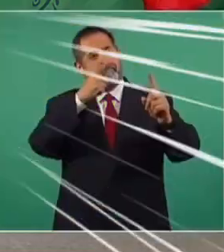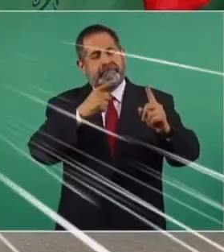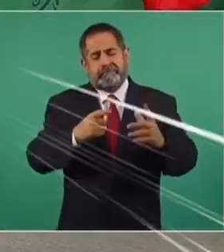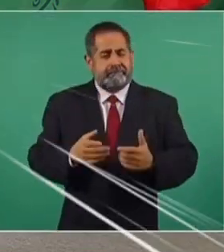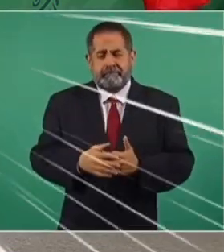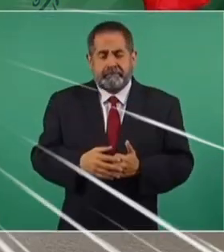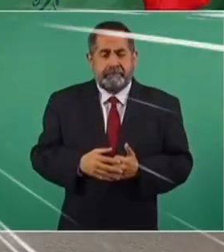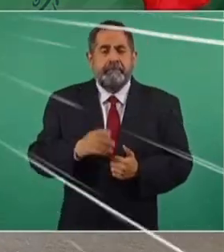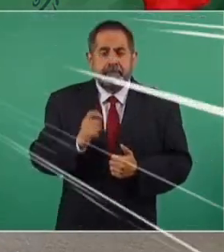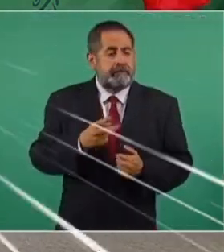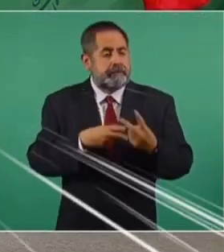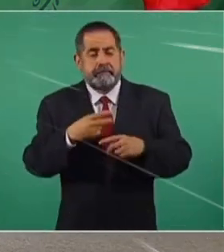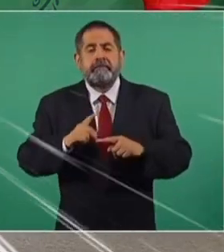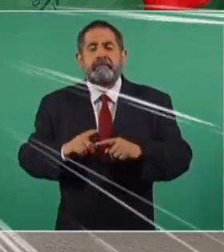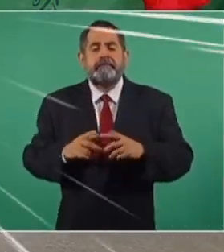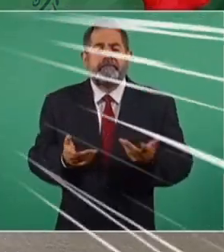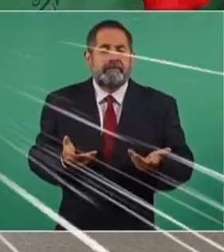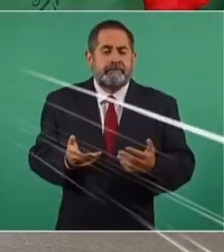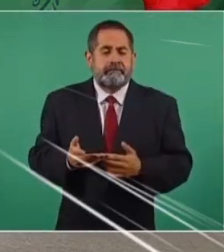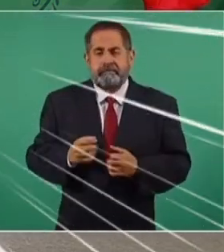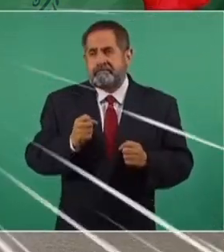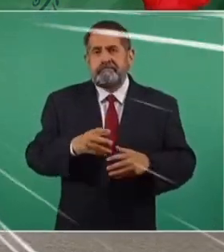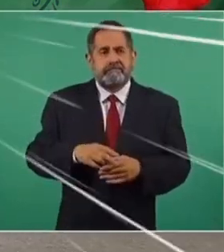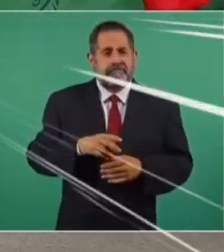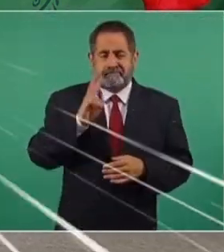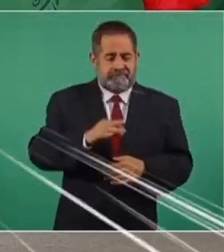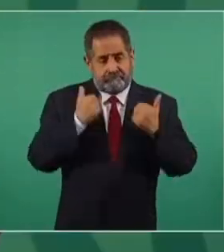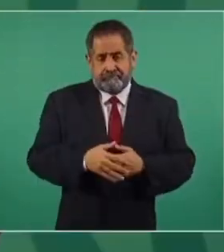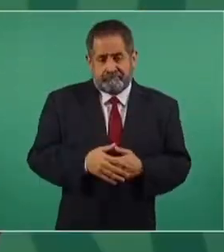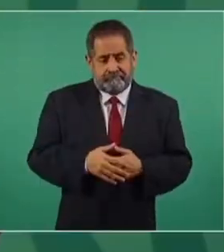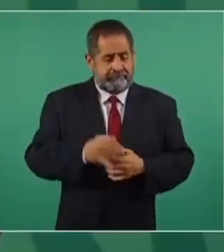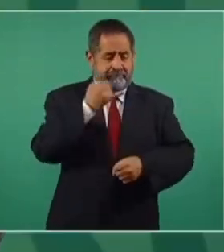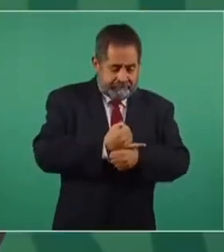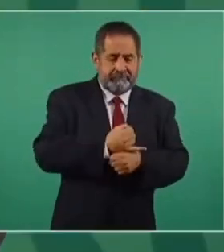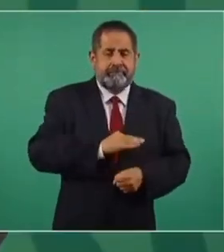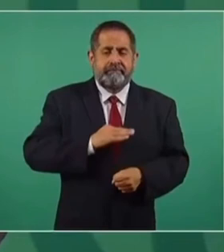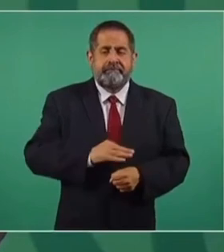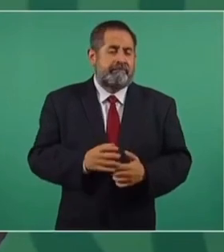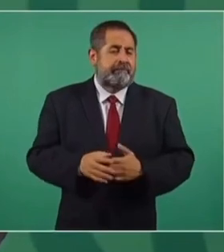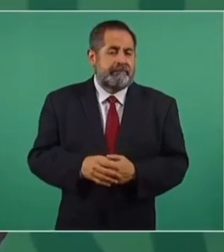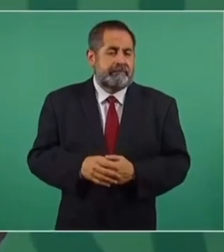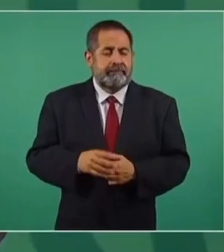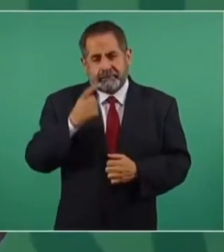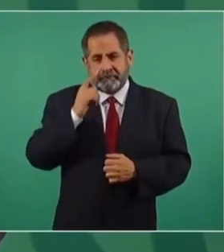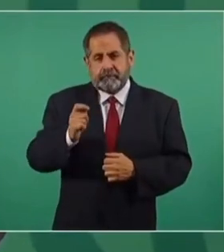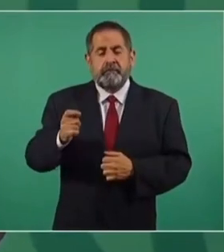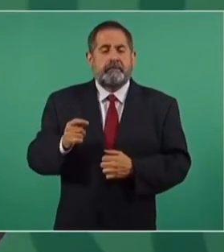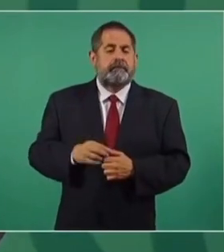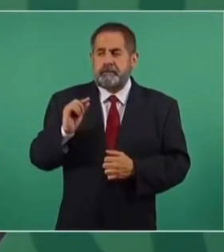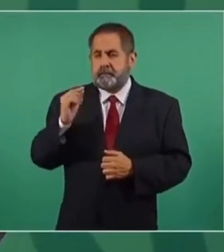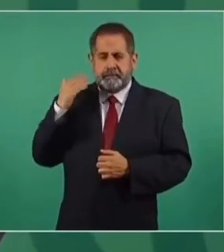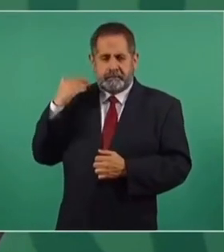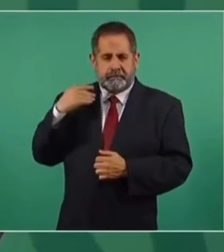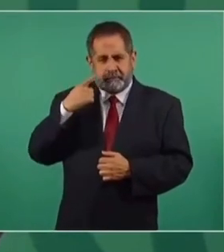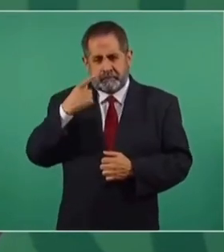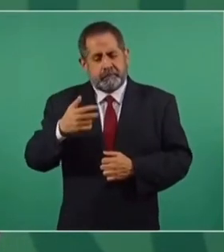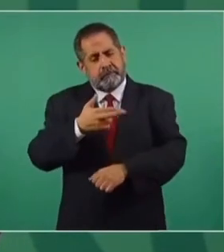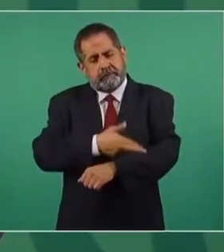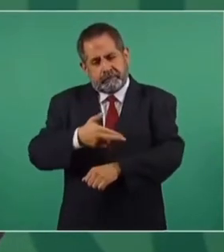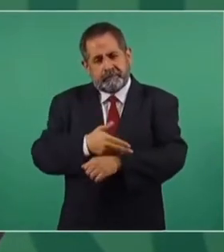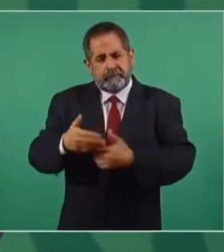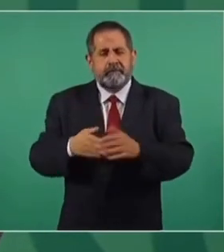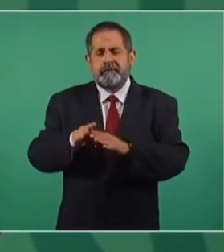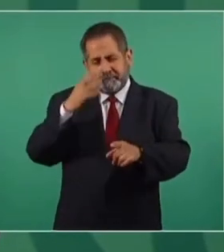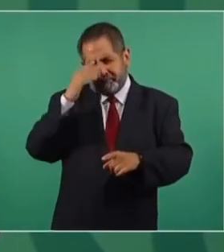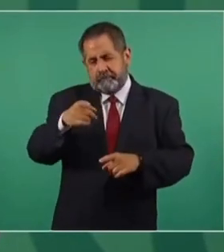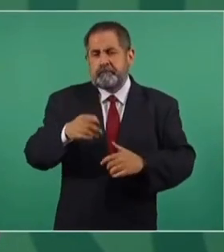ese aspiracionismo, produce mucha infelicidad. Acabamos de resolver, o está en proceso